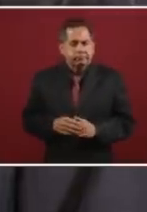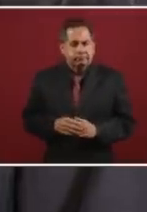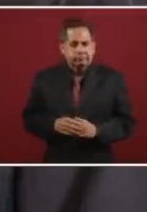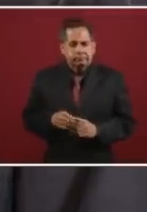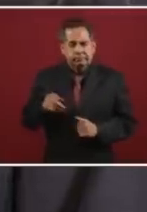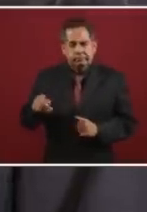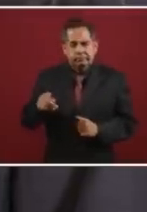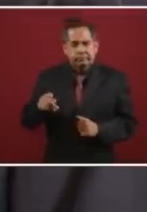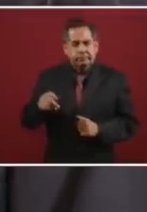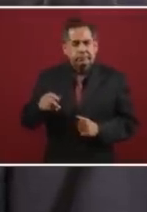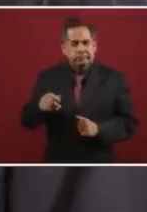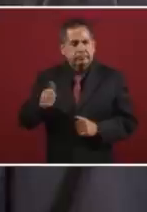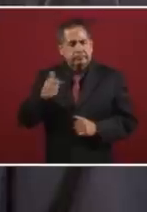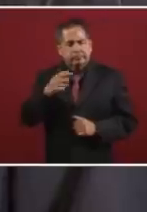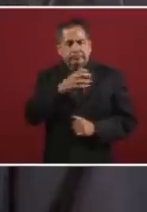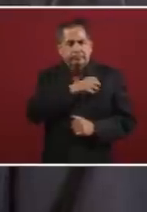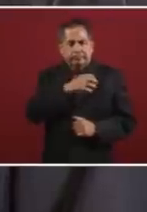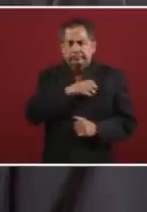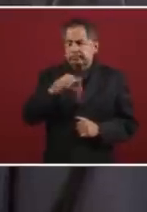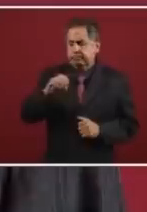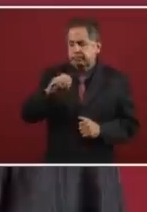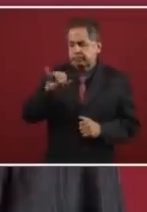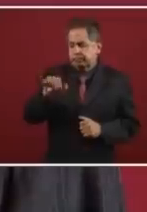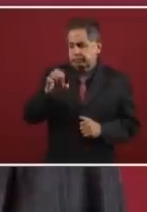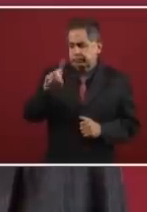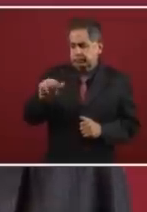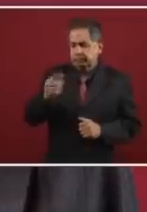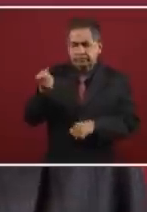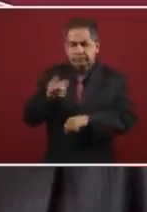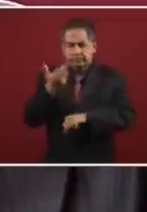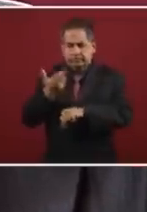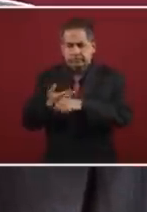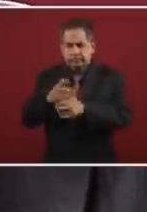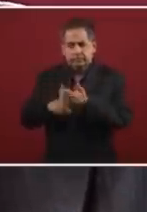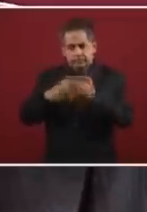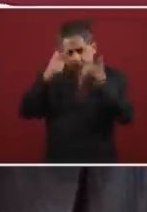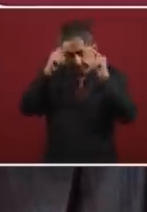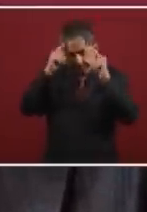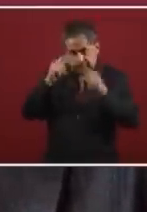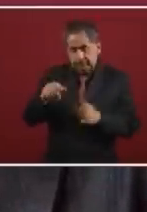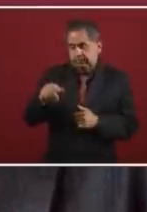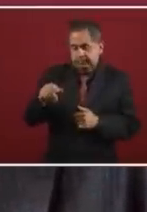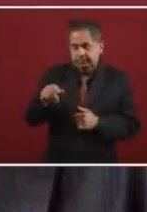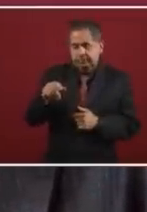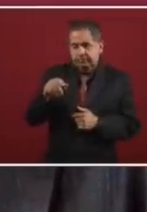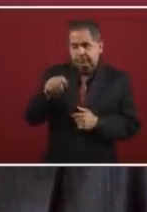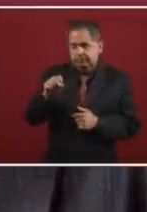al almirante ojeda secretario de marina